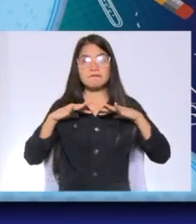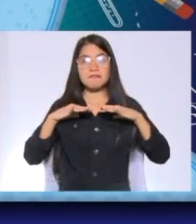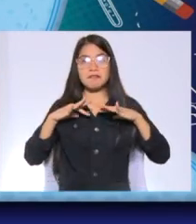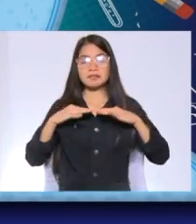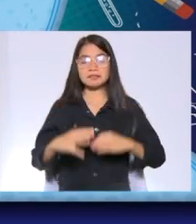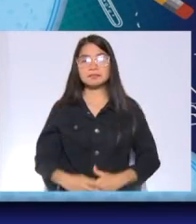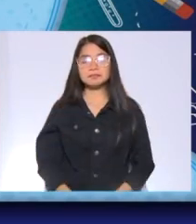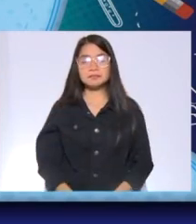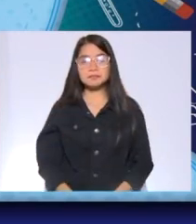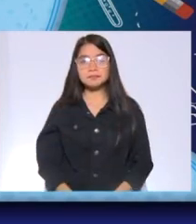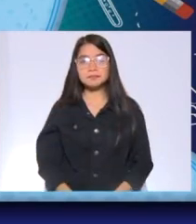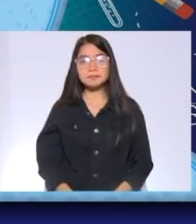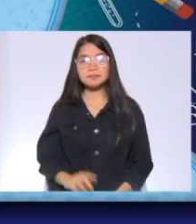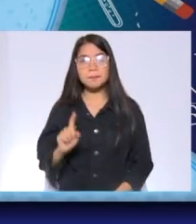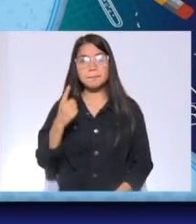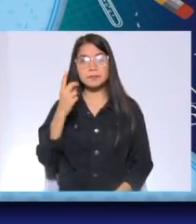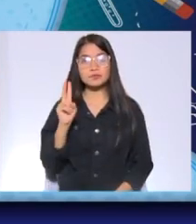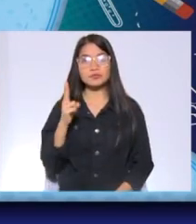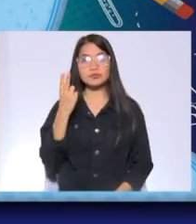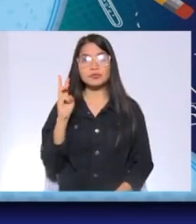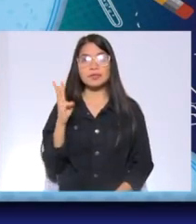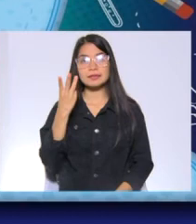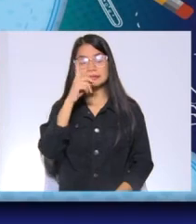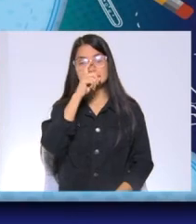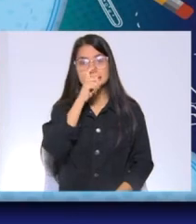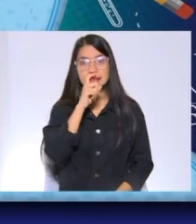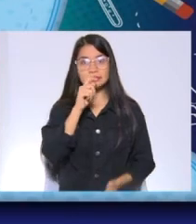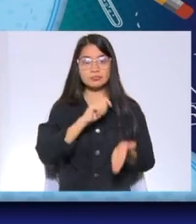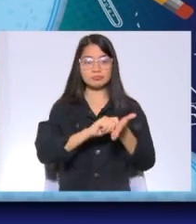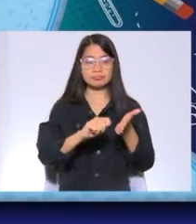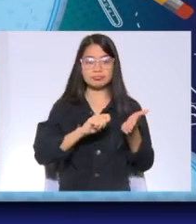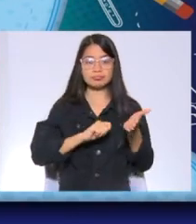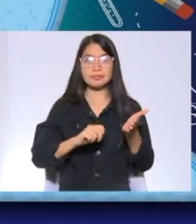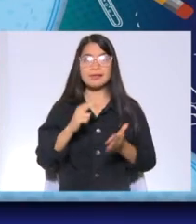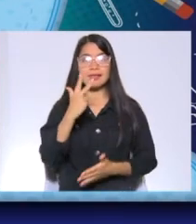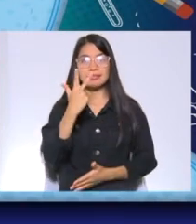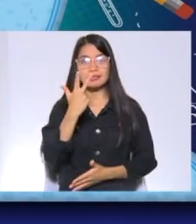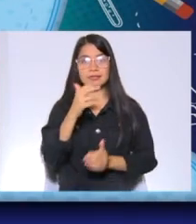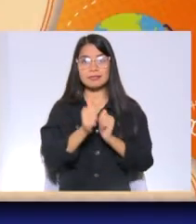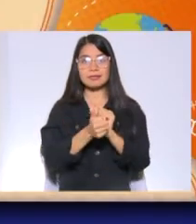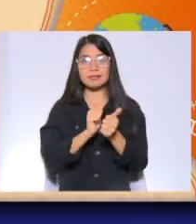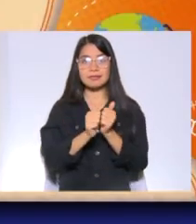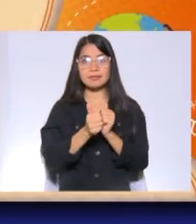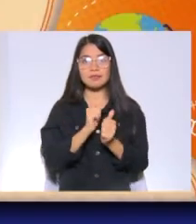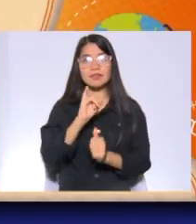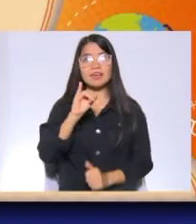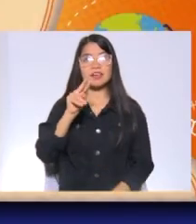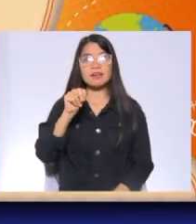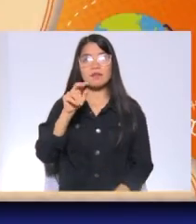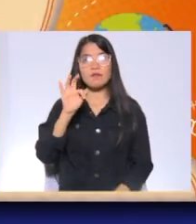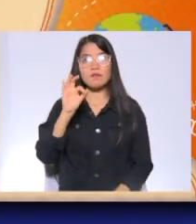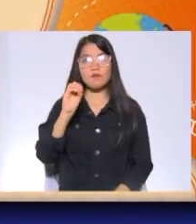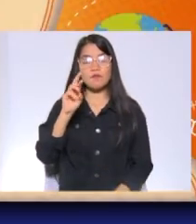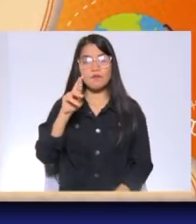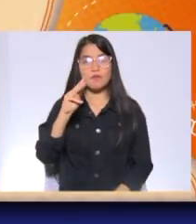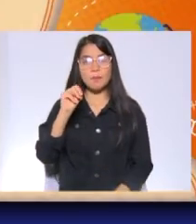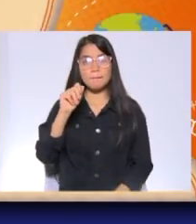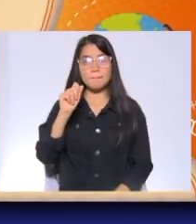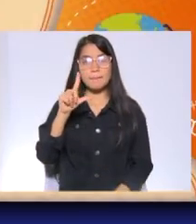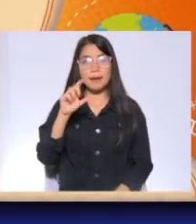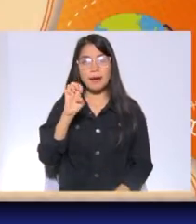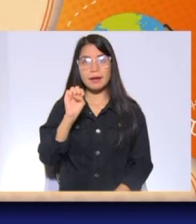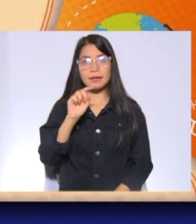segundo y tercer año. Van a mencionar y explicar tres deportes informales o semiformales. Y cuarto y quinto año,